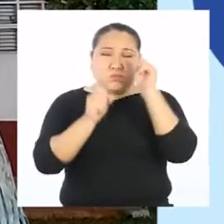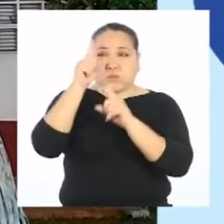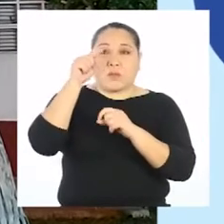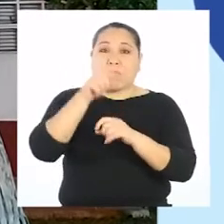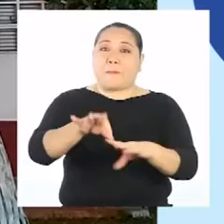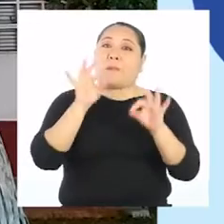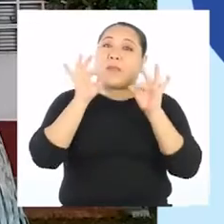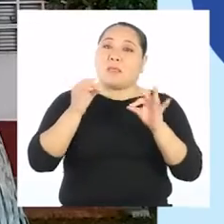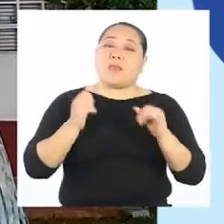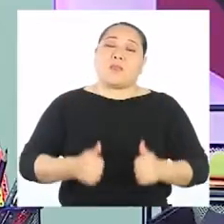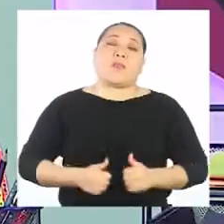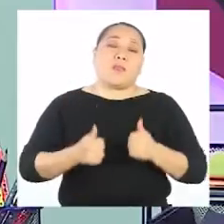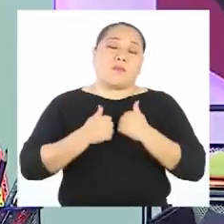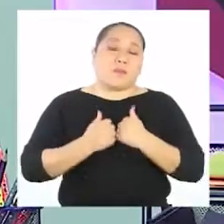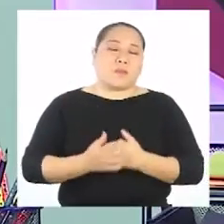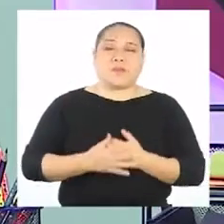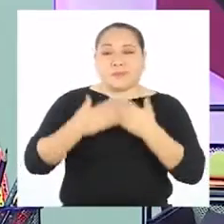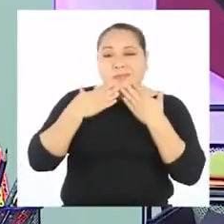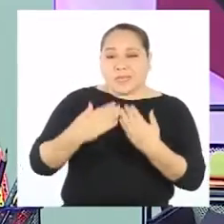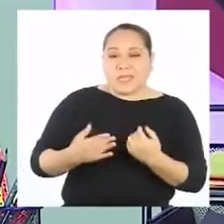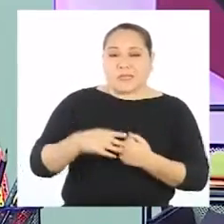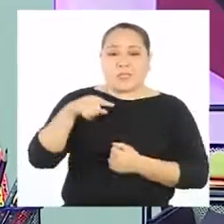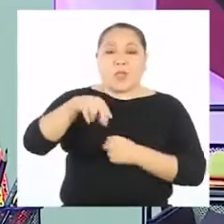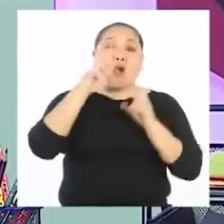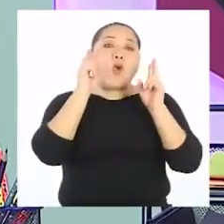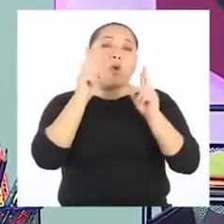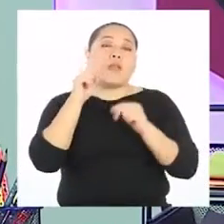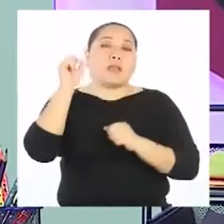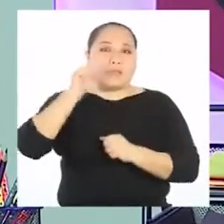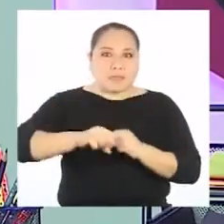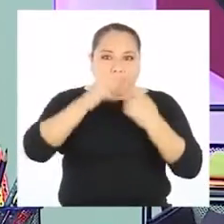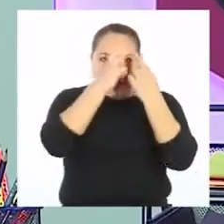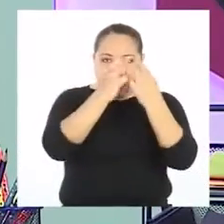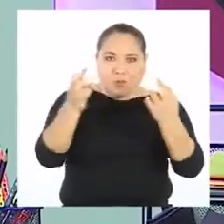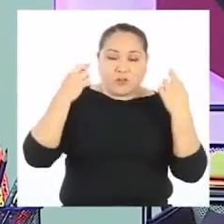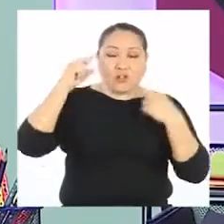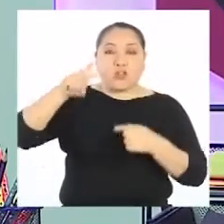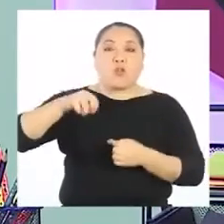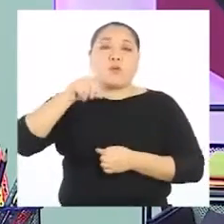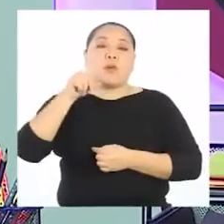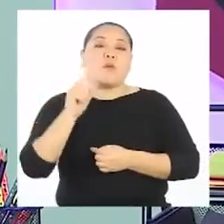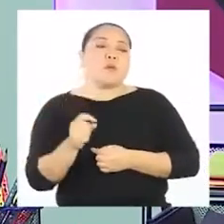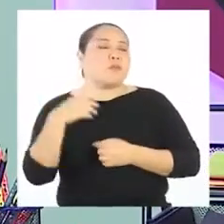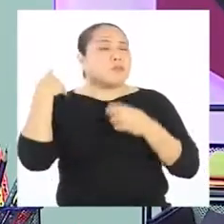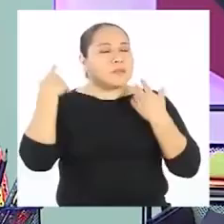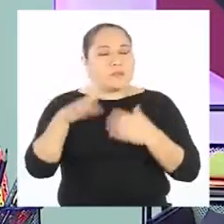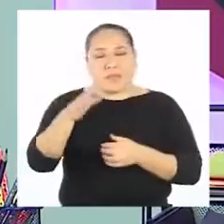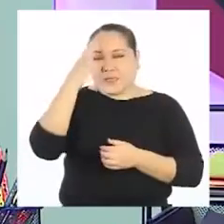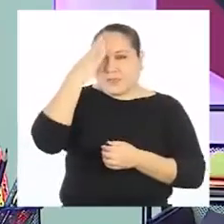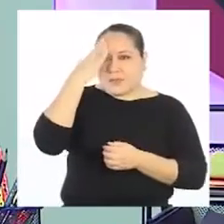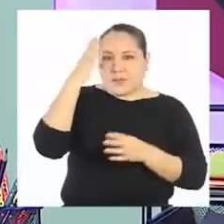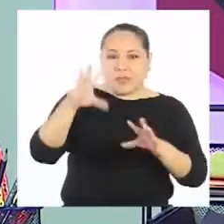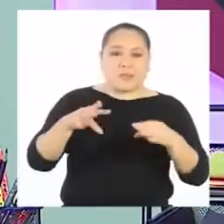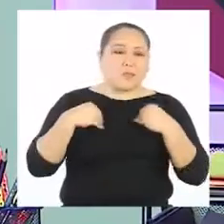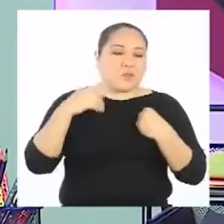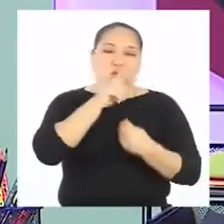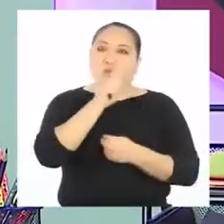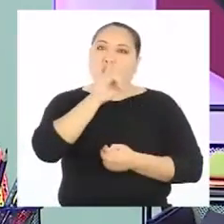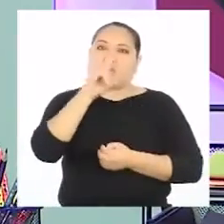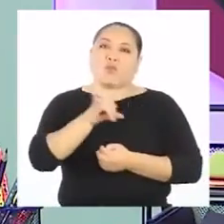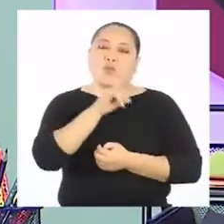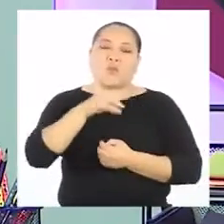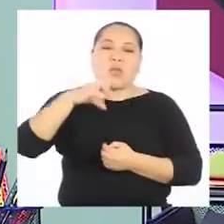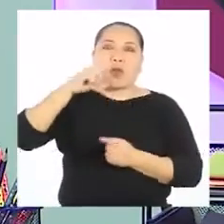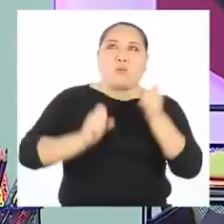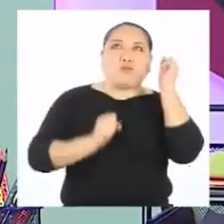riesgo nuestra vida. Muchas gracias. Esperamos que ahora sí la promo 2021 esté convencida de no